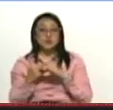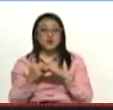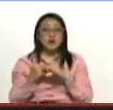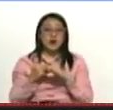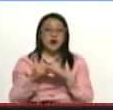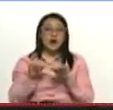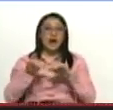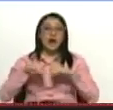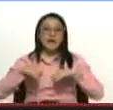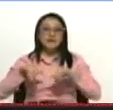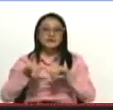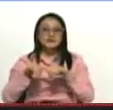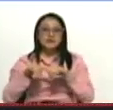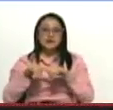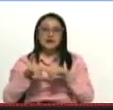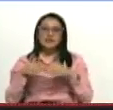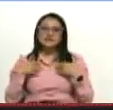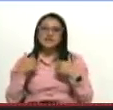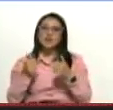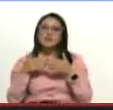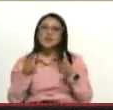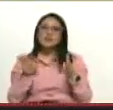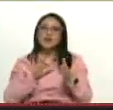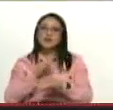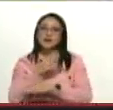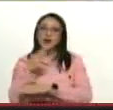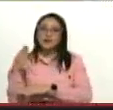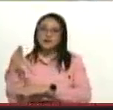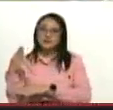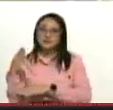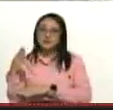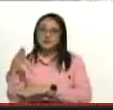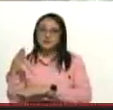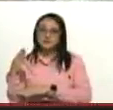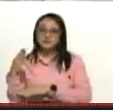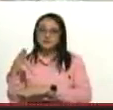la agencia de salud pública del Caribe